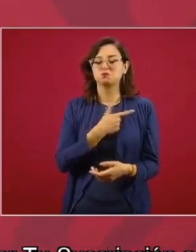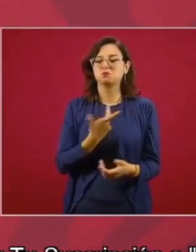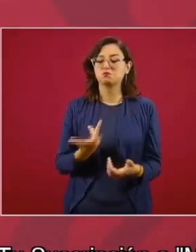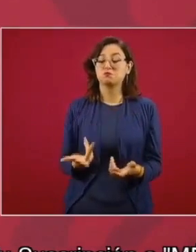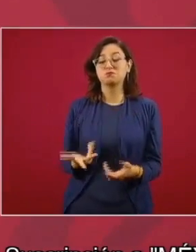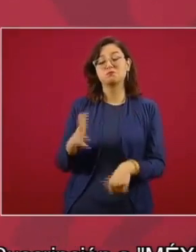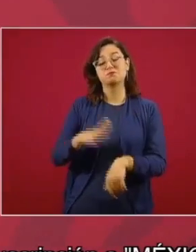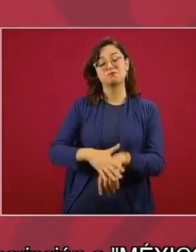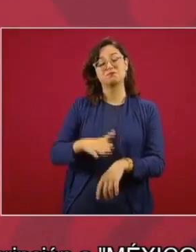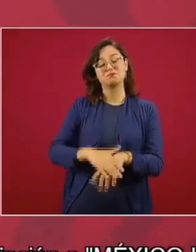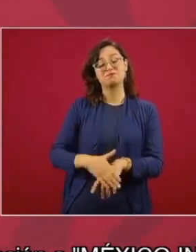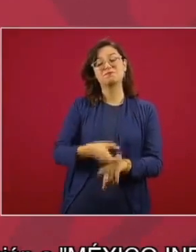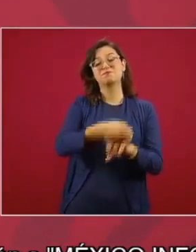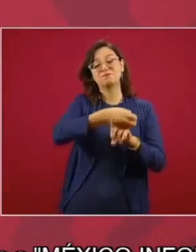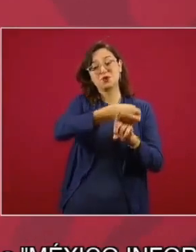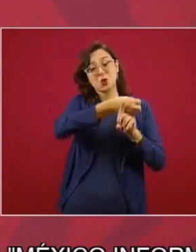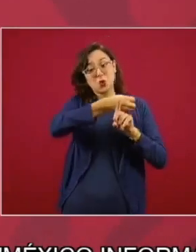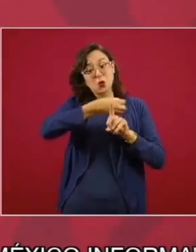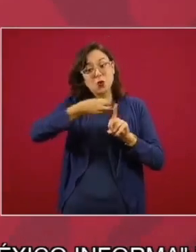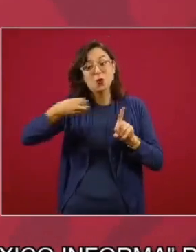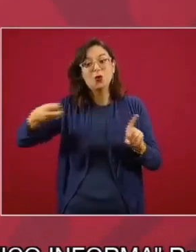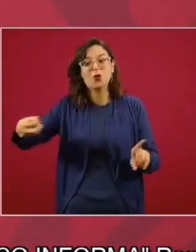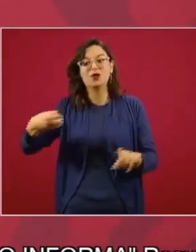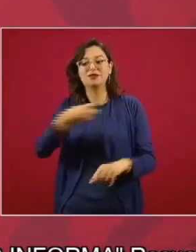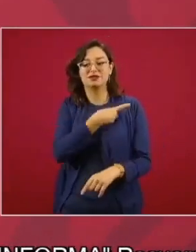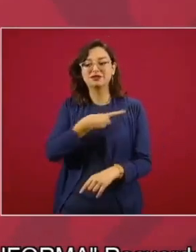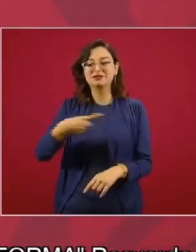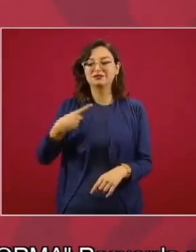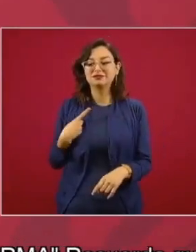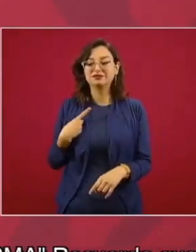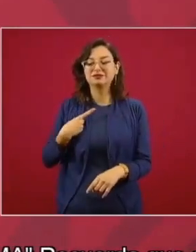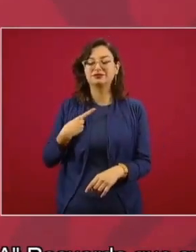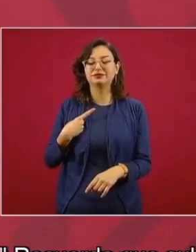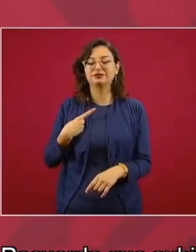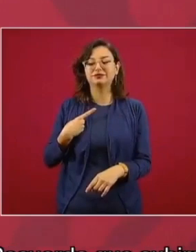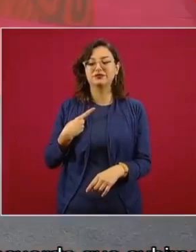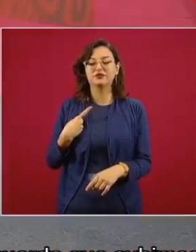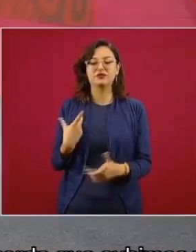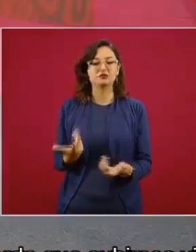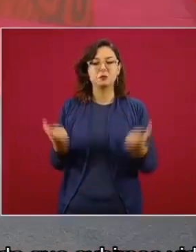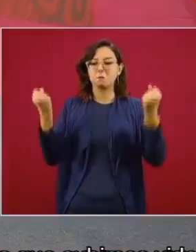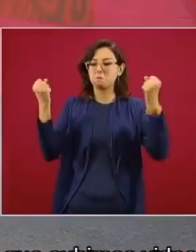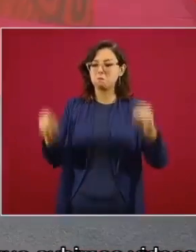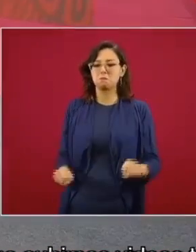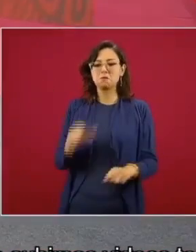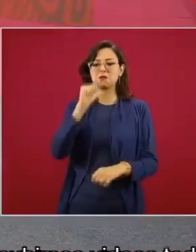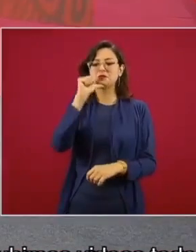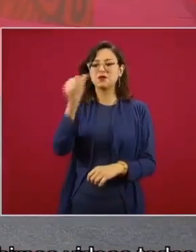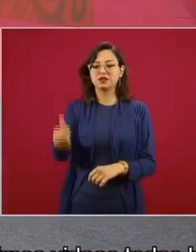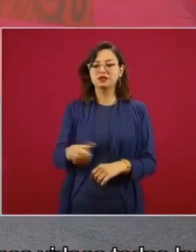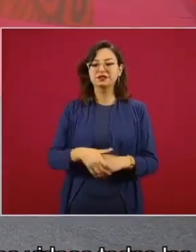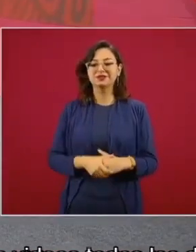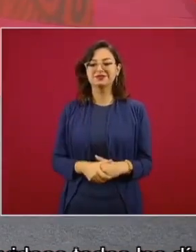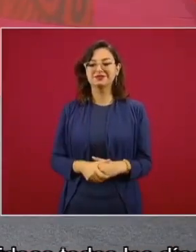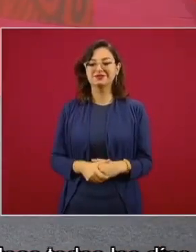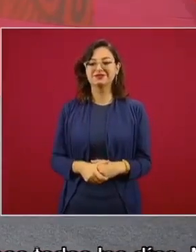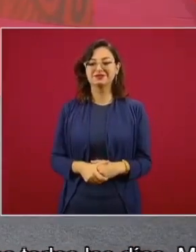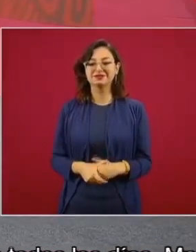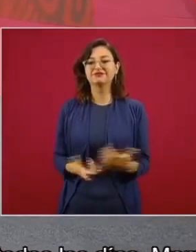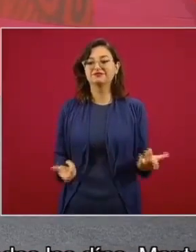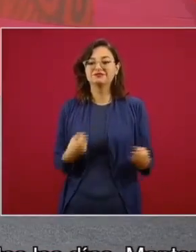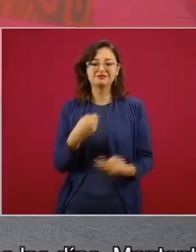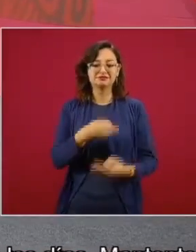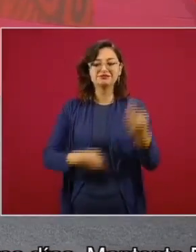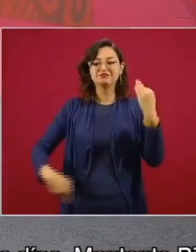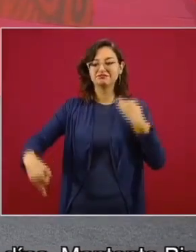orden en el caos, como se está haciendo, sin autoritarismo, y ya todo el